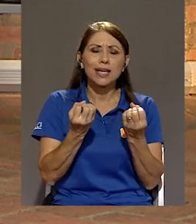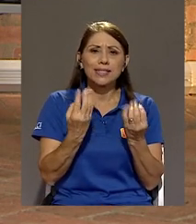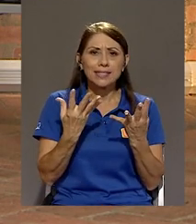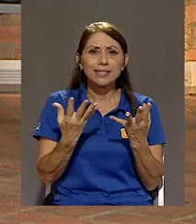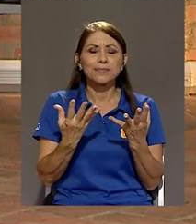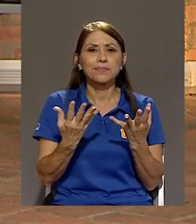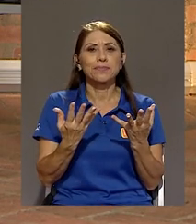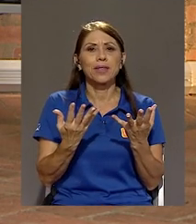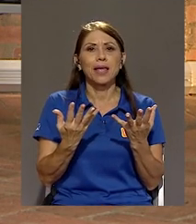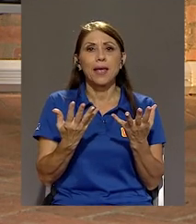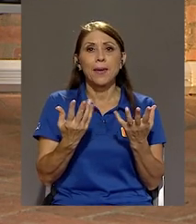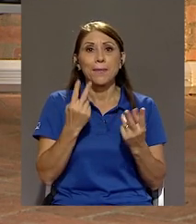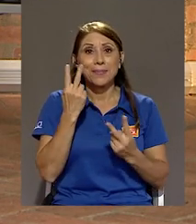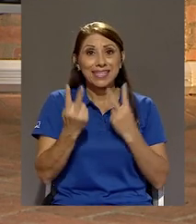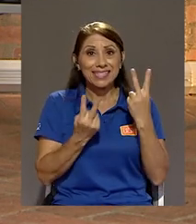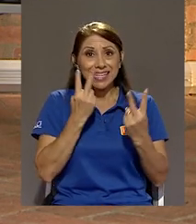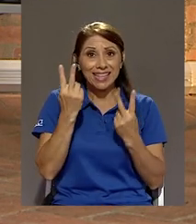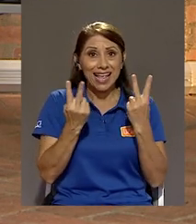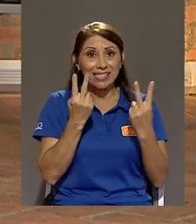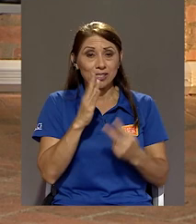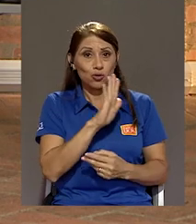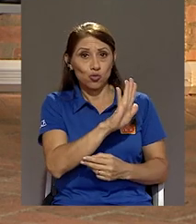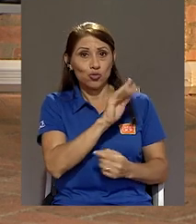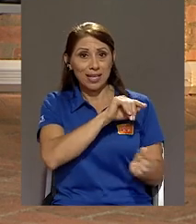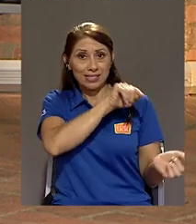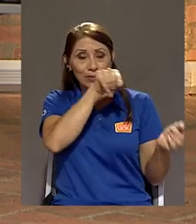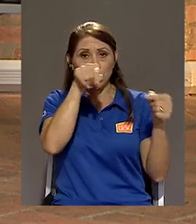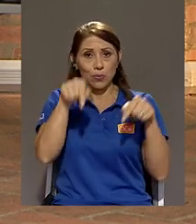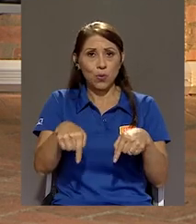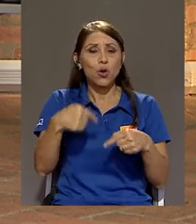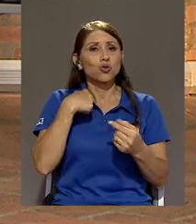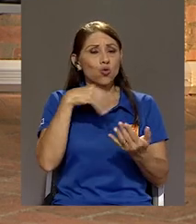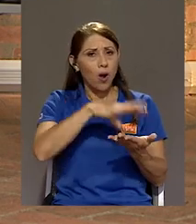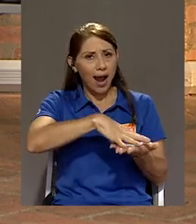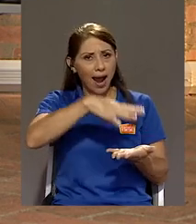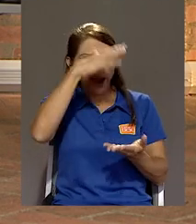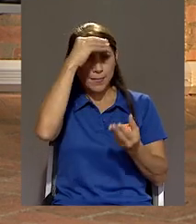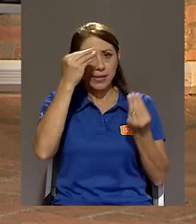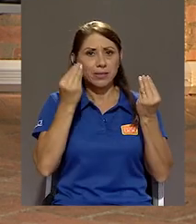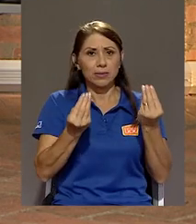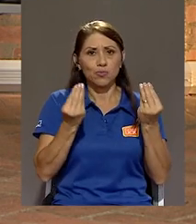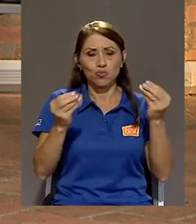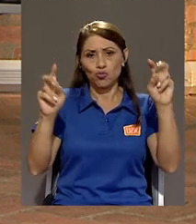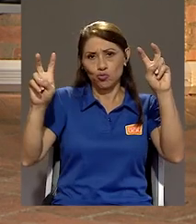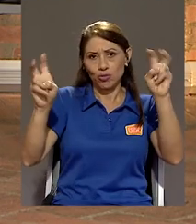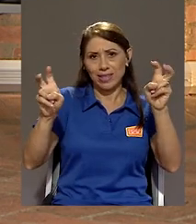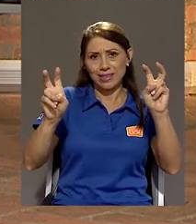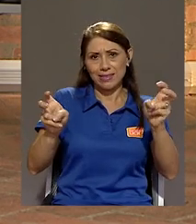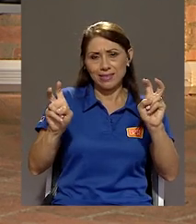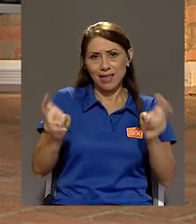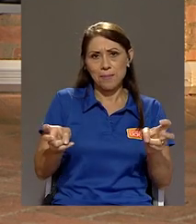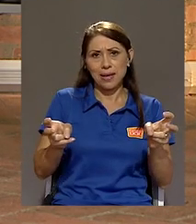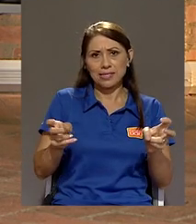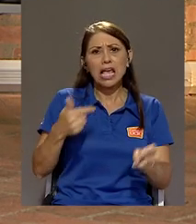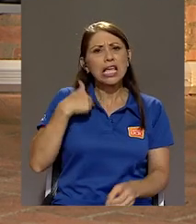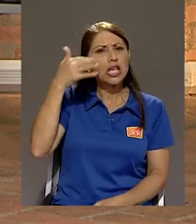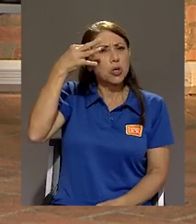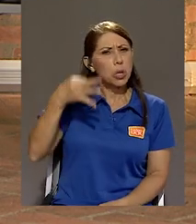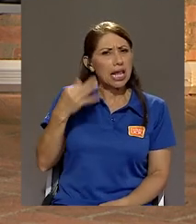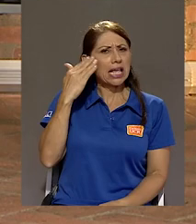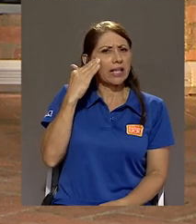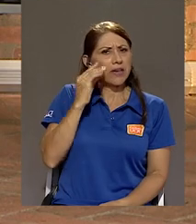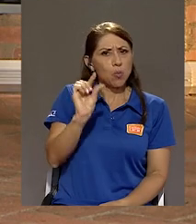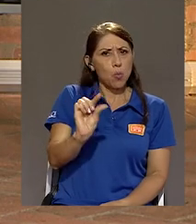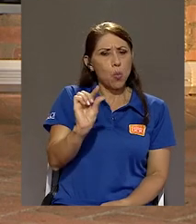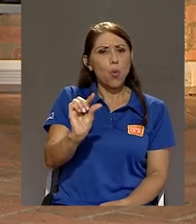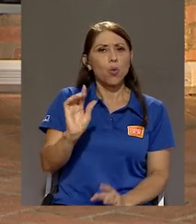las visitas recientes suyas yo he aprendido mucho de temas que de los que creía saber un